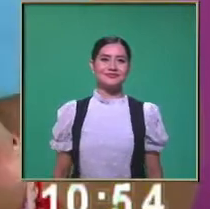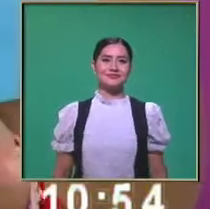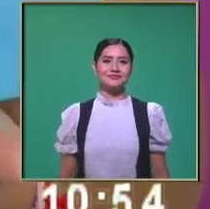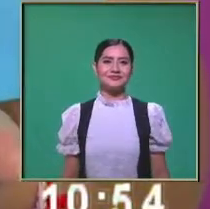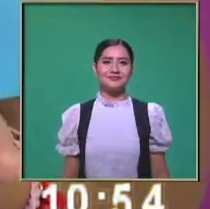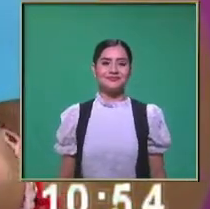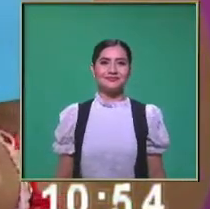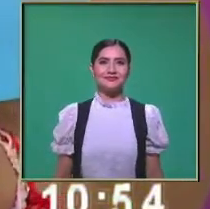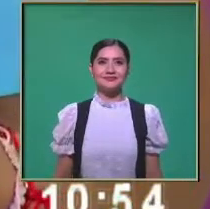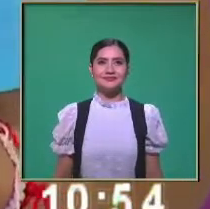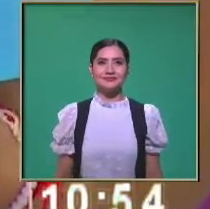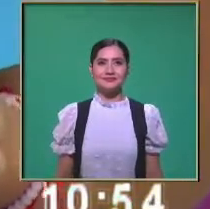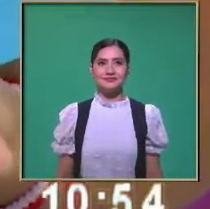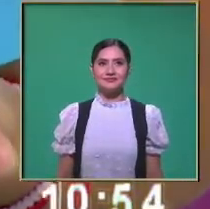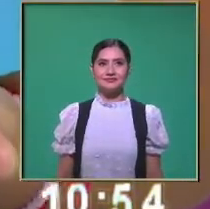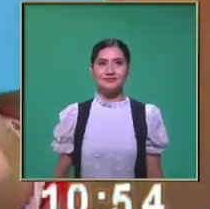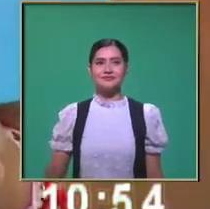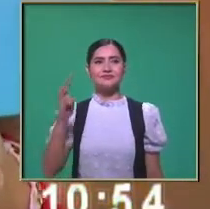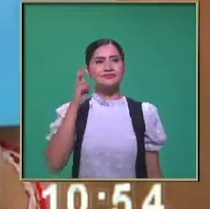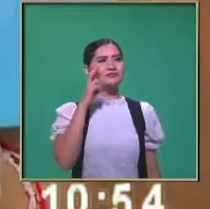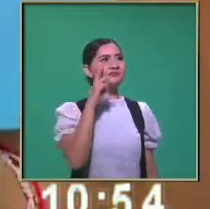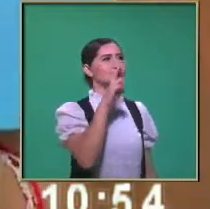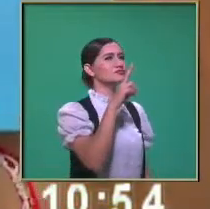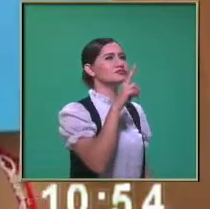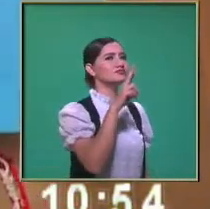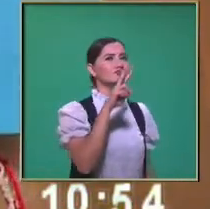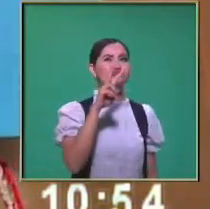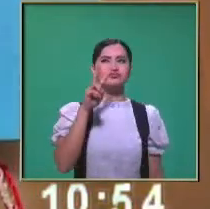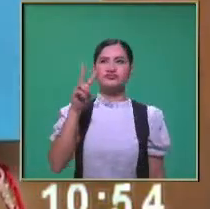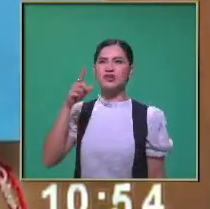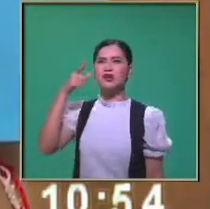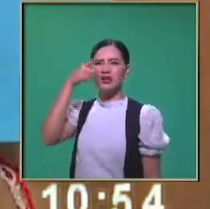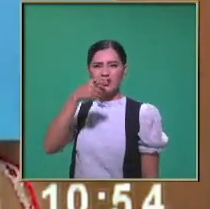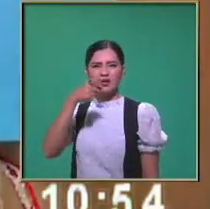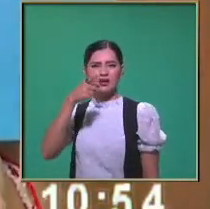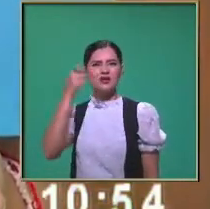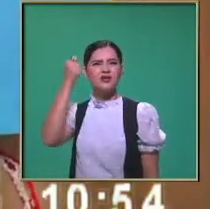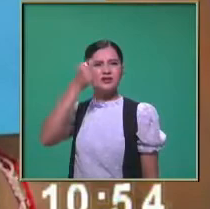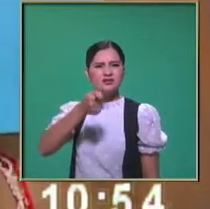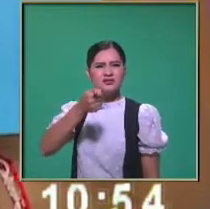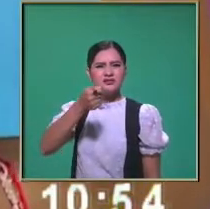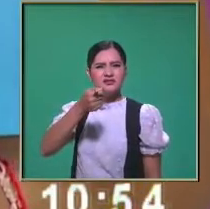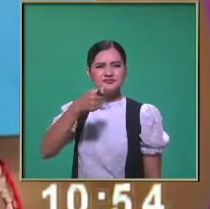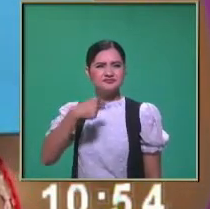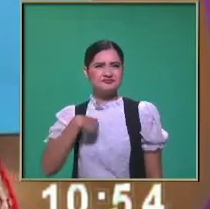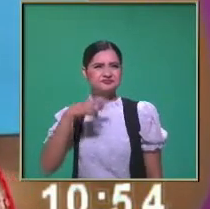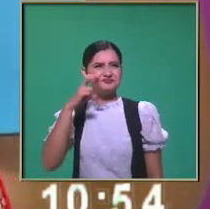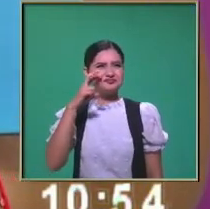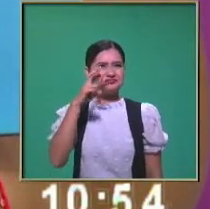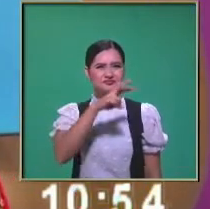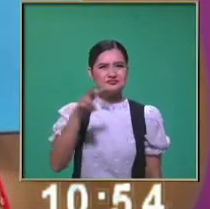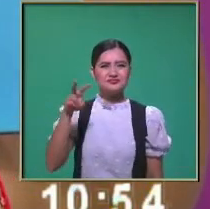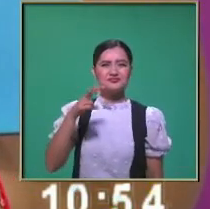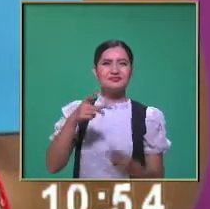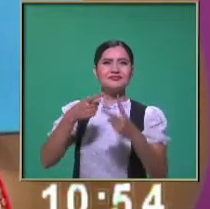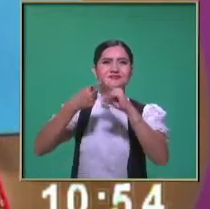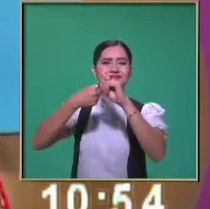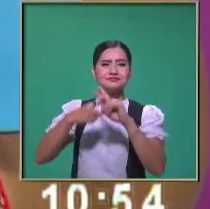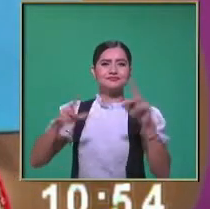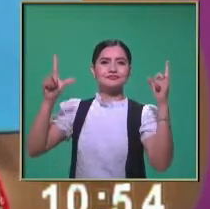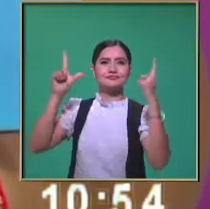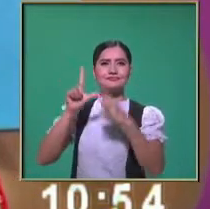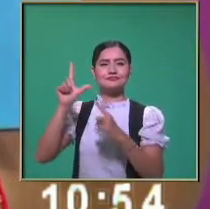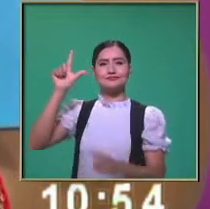Veo una mariposa. Veo. ¿Qué ves? Veo una cosita que empieza con la